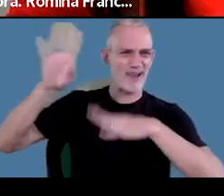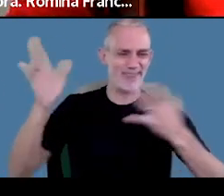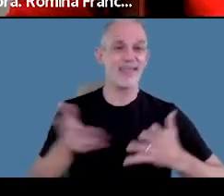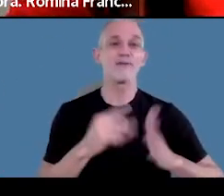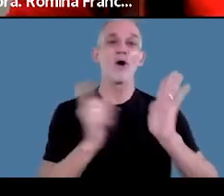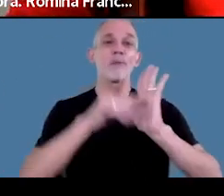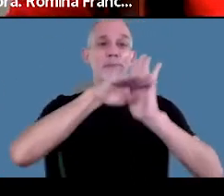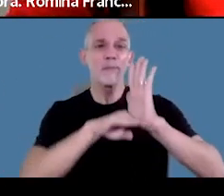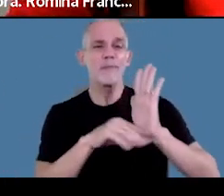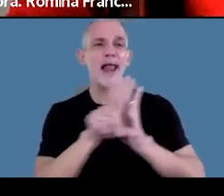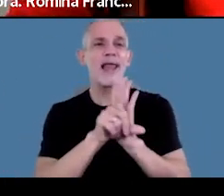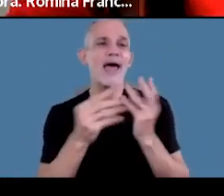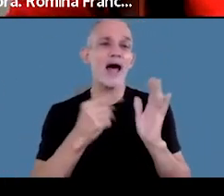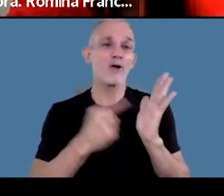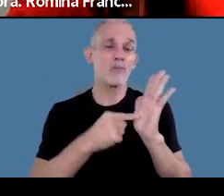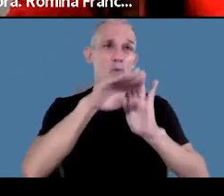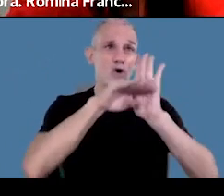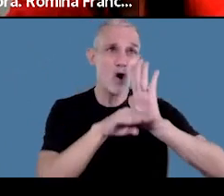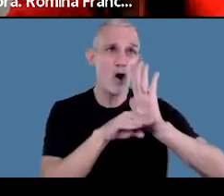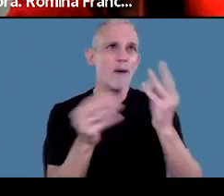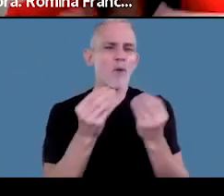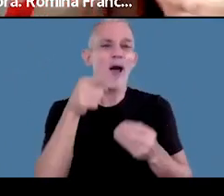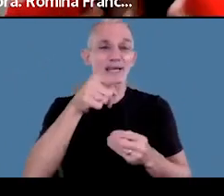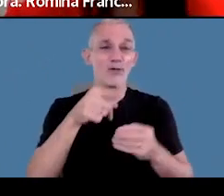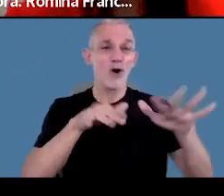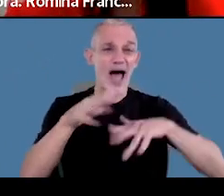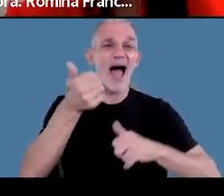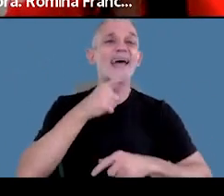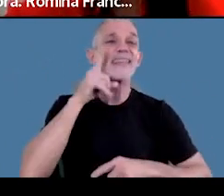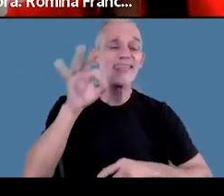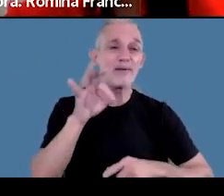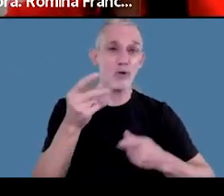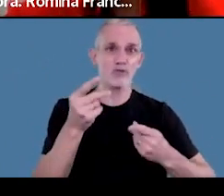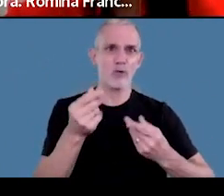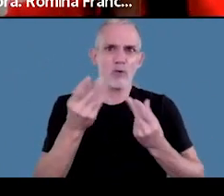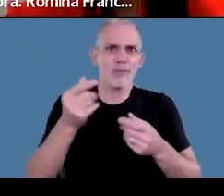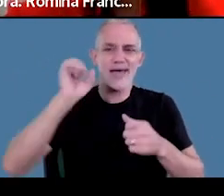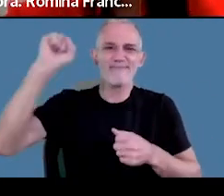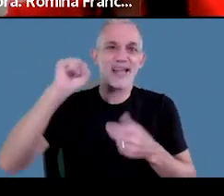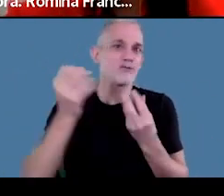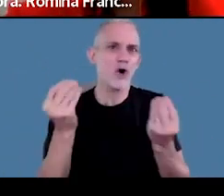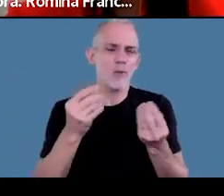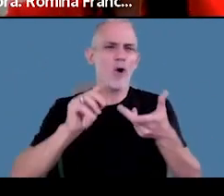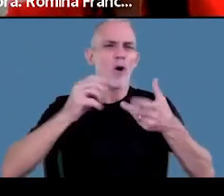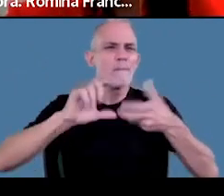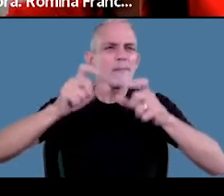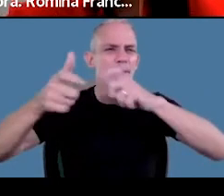o el fundamento normativo es que estos activos, como se defienden ante la inflación, tienen un mecanismo de